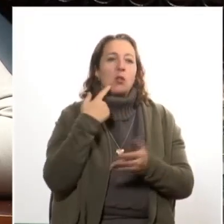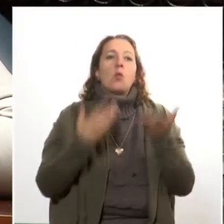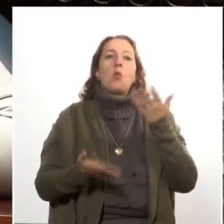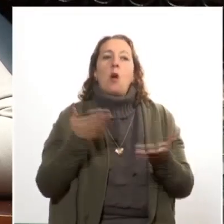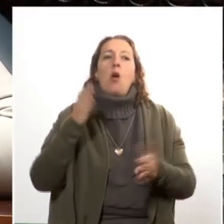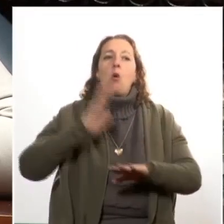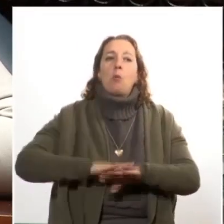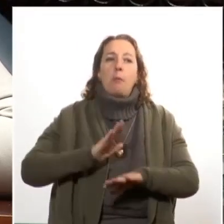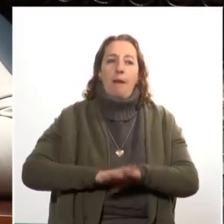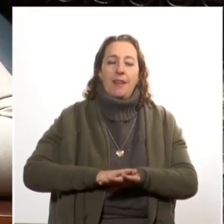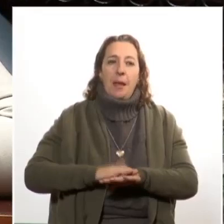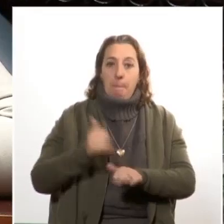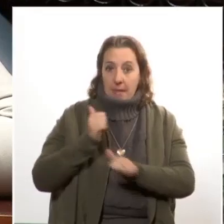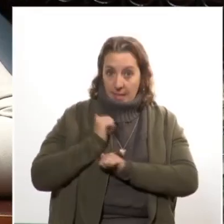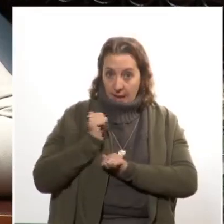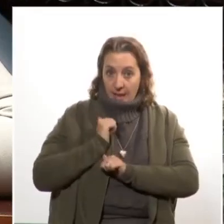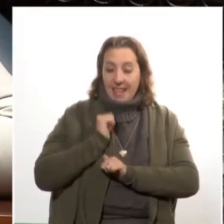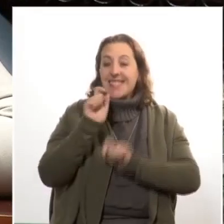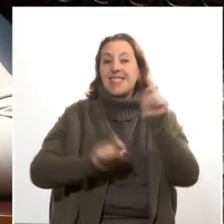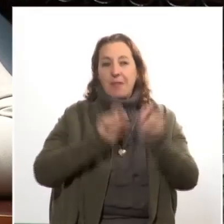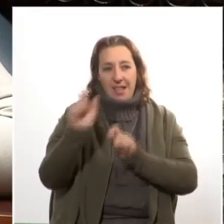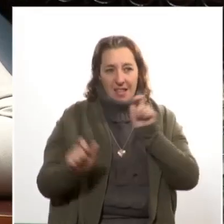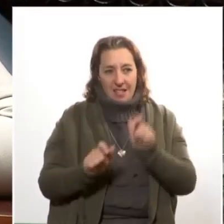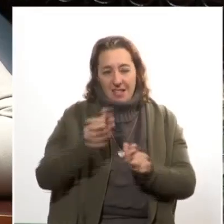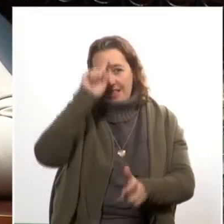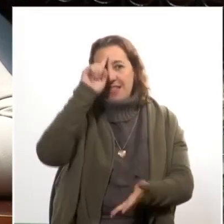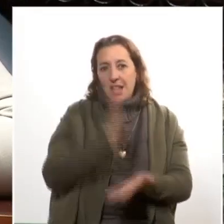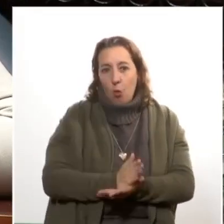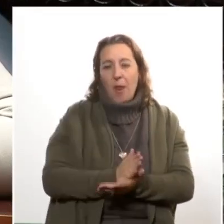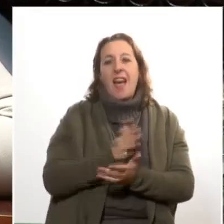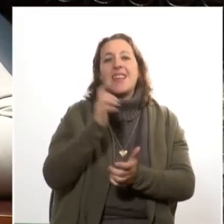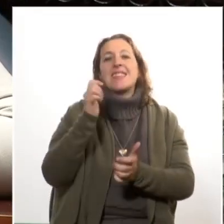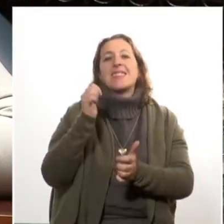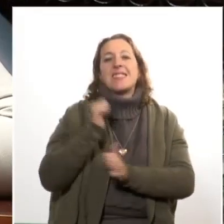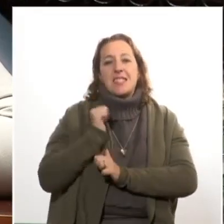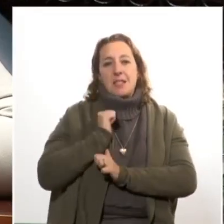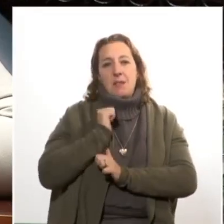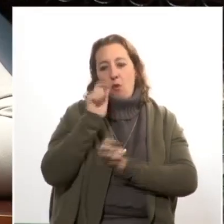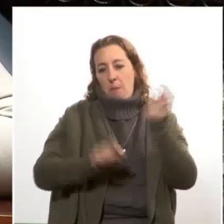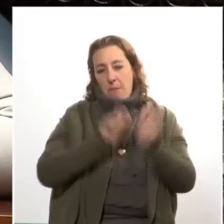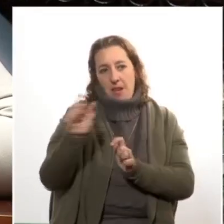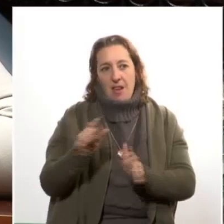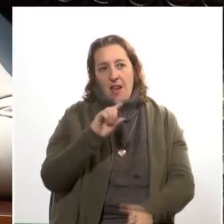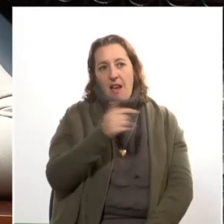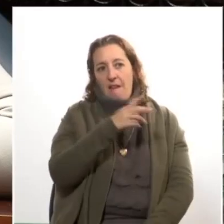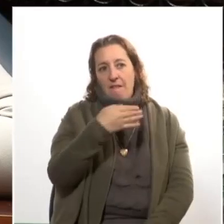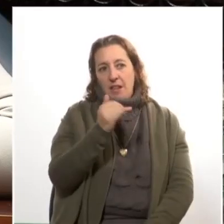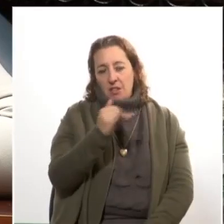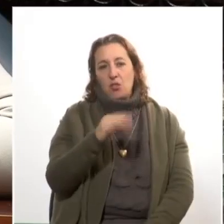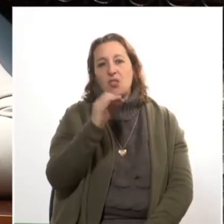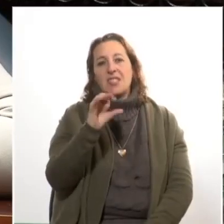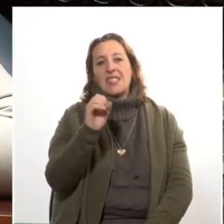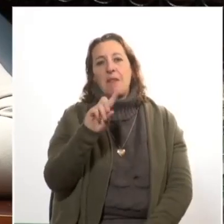civiles que dejan en clara la condición de dictadura cívico-militar del régimen. Gavazo, Silveira,